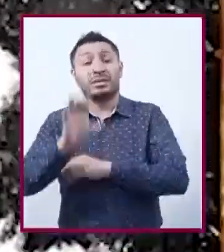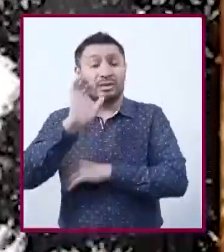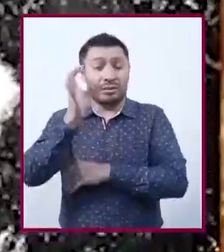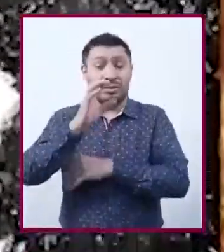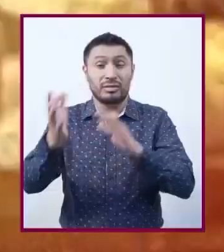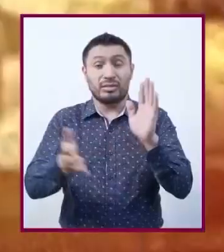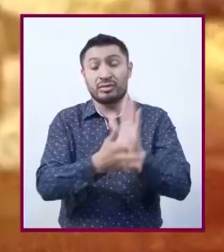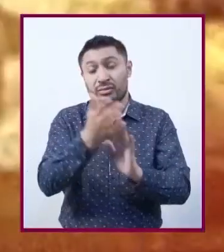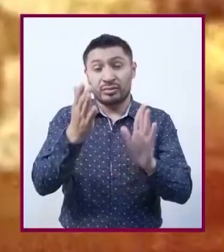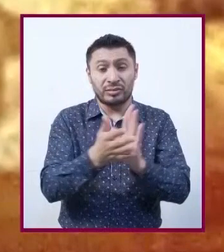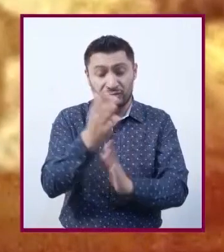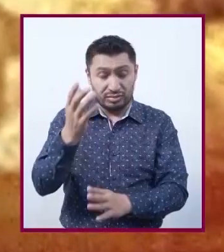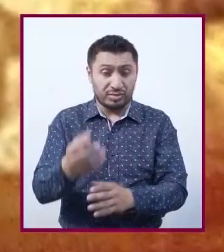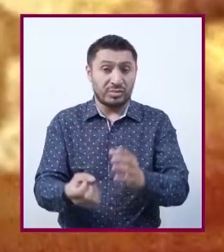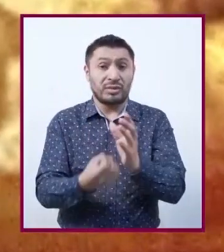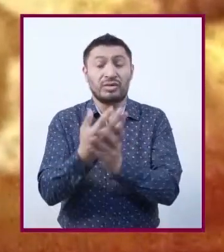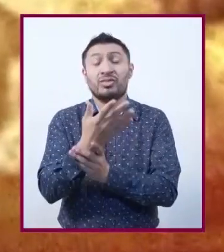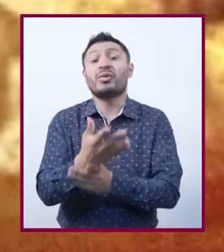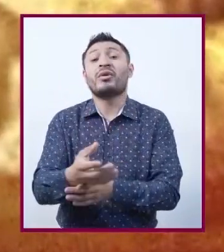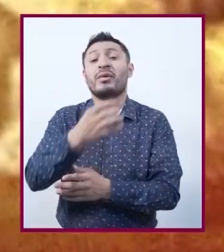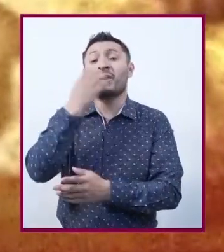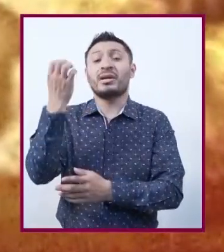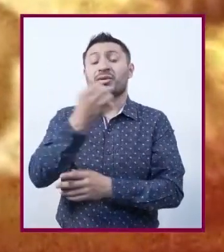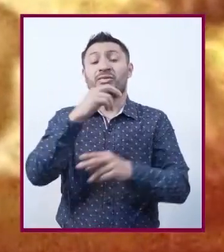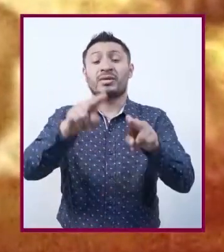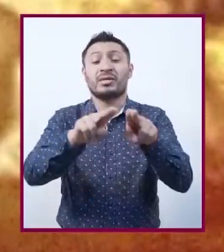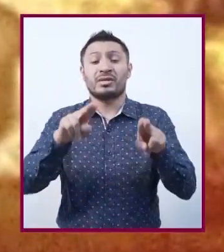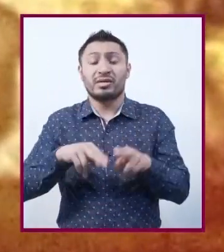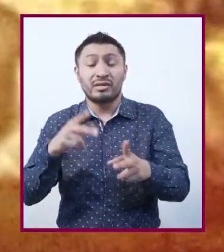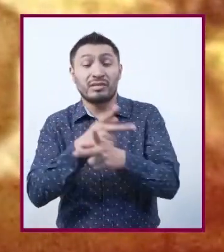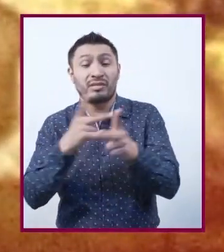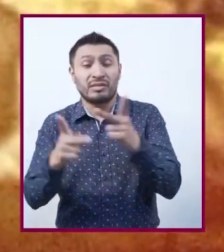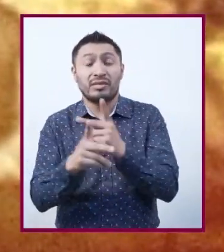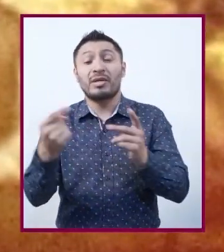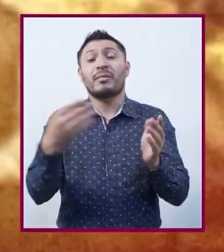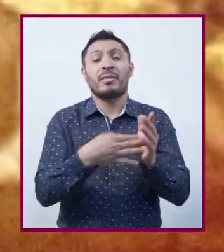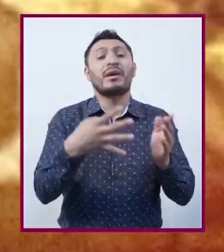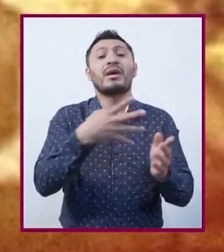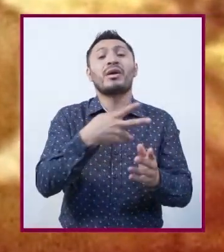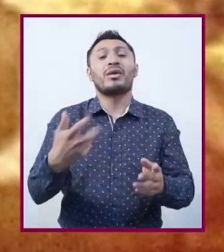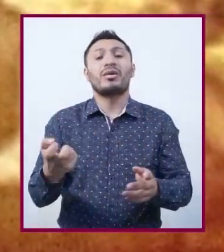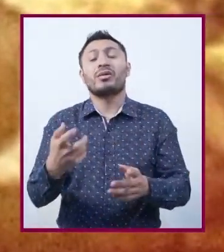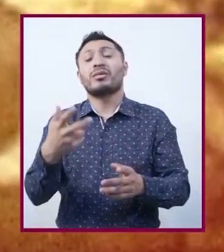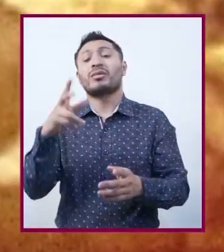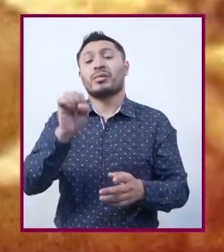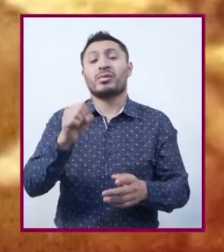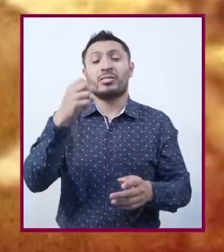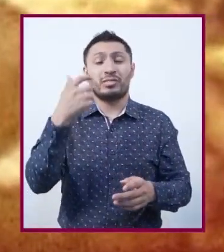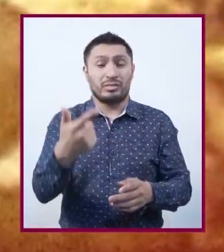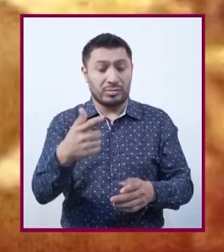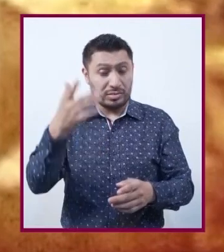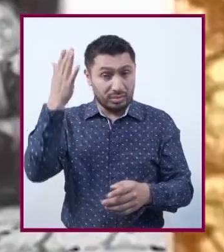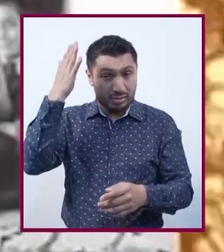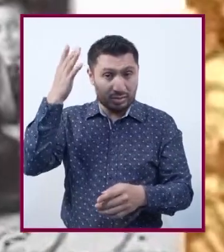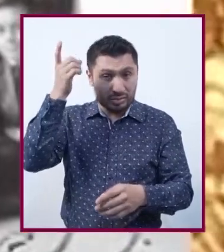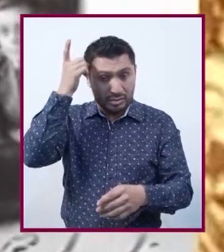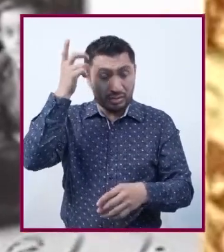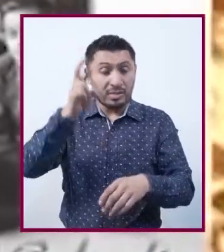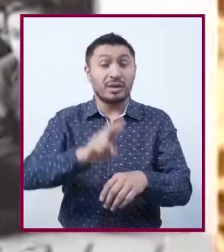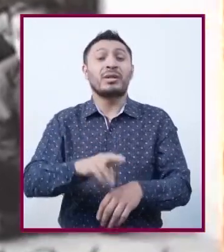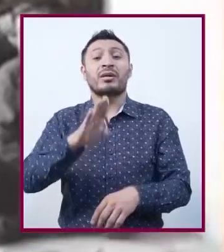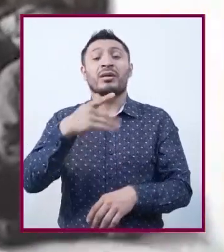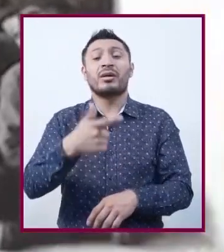Nacional Preparatoria en 1867, la cual estuvo dirigida por el Dr. Gavino Barreda,